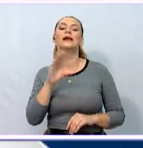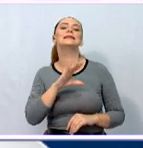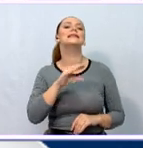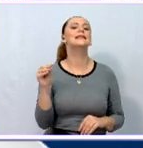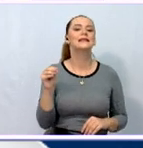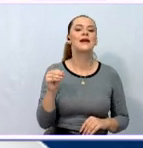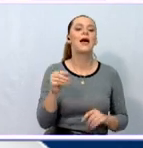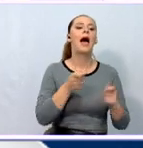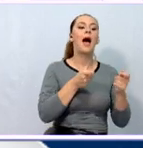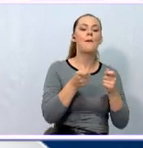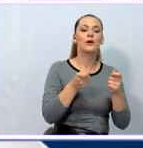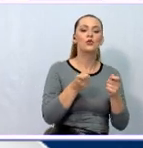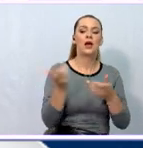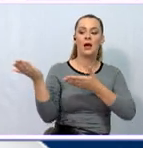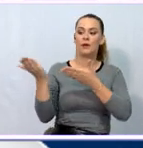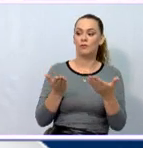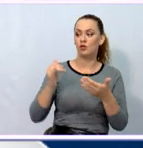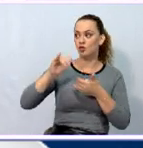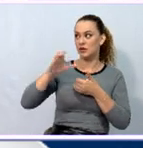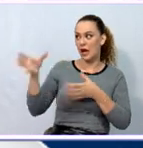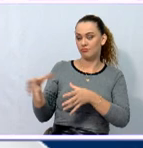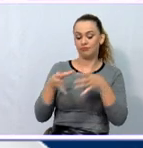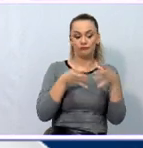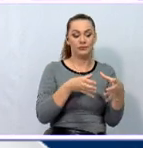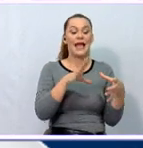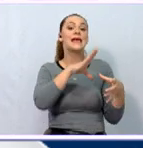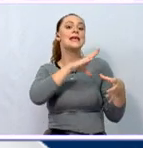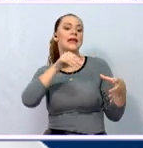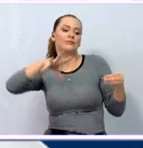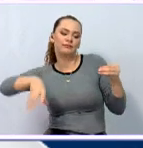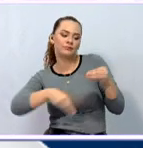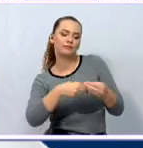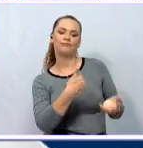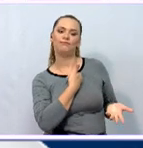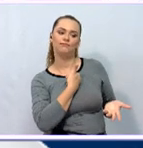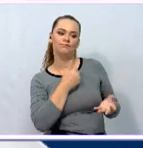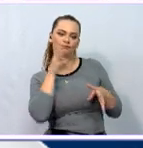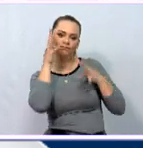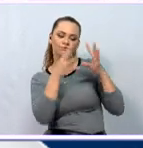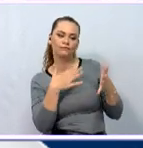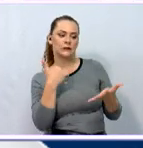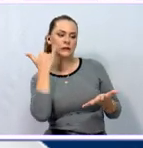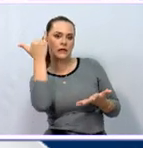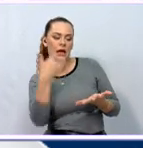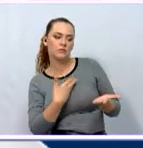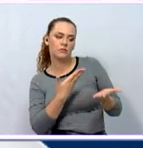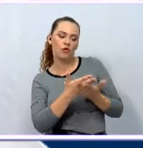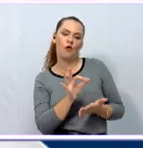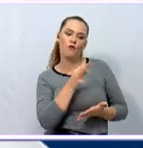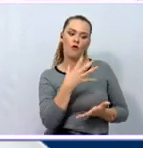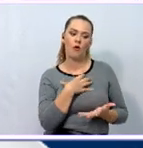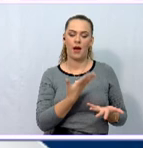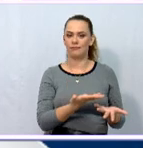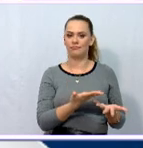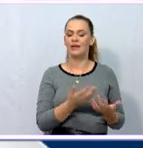es administrador de lo que trajo a partir de Justin y lo que le agregó él desde sus aditivos desde su idea desde su estilo y lo que